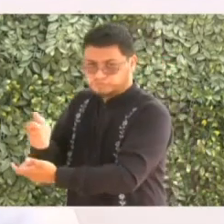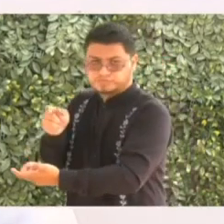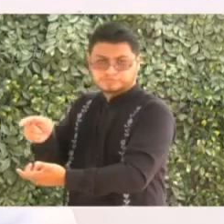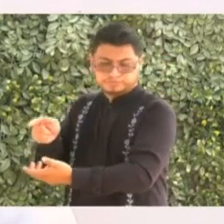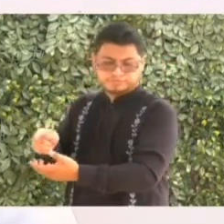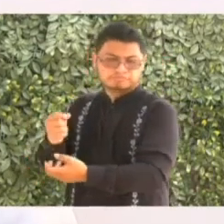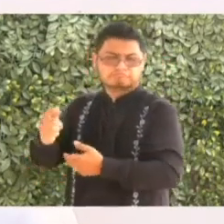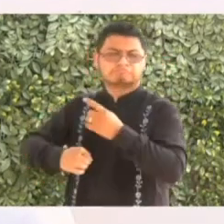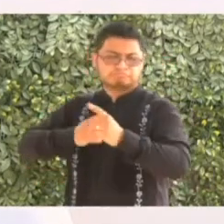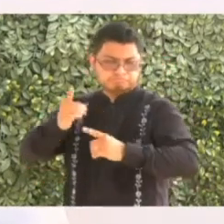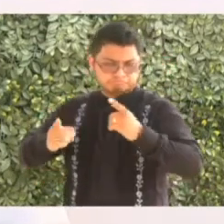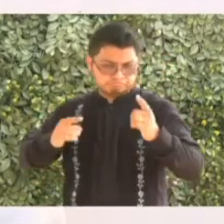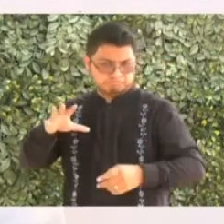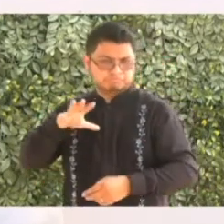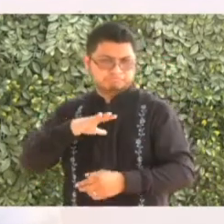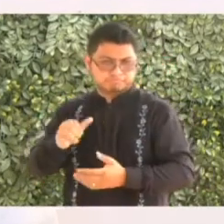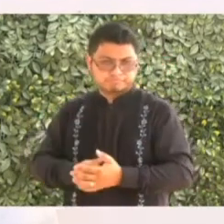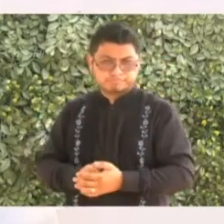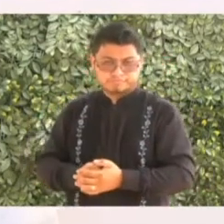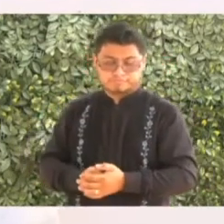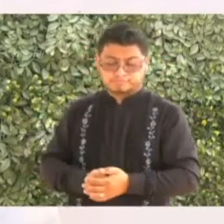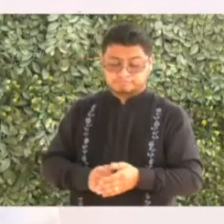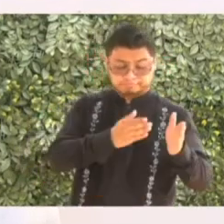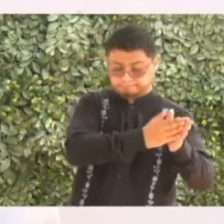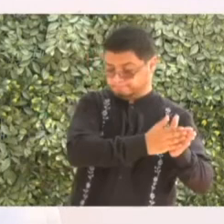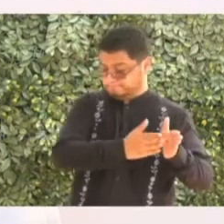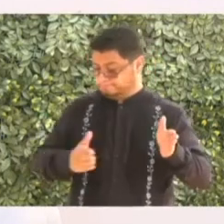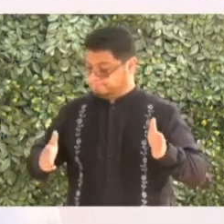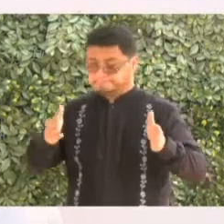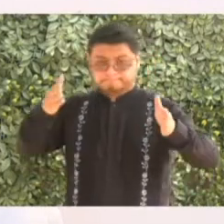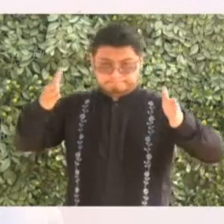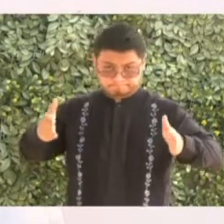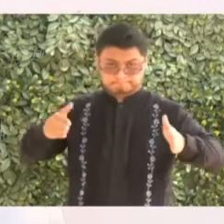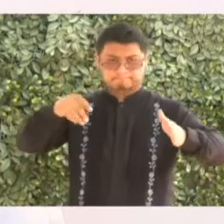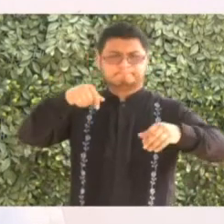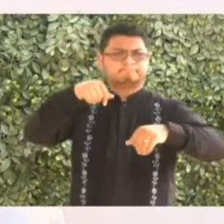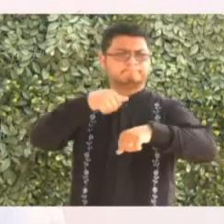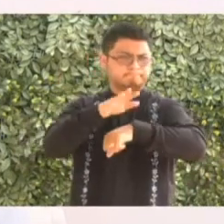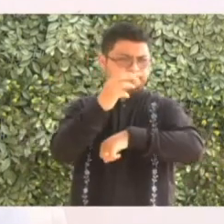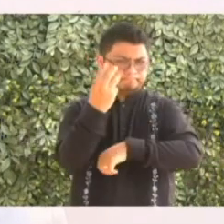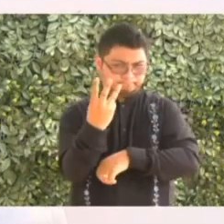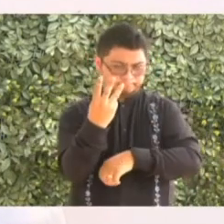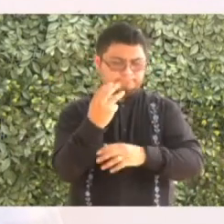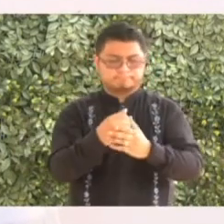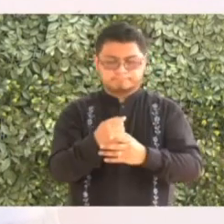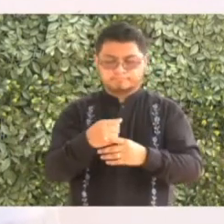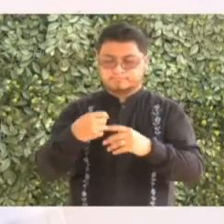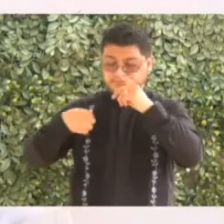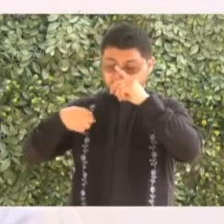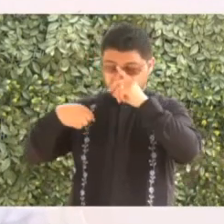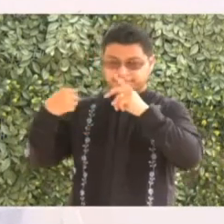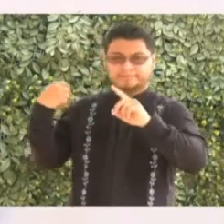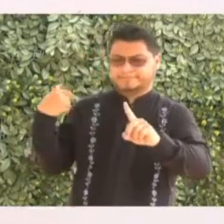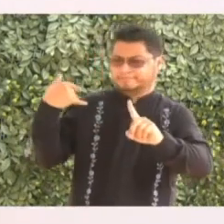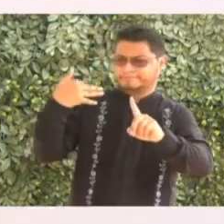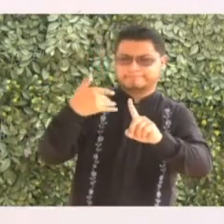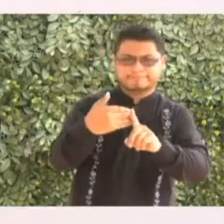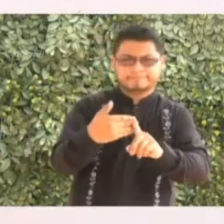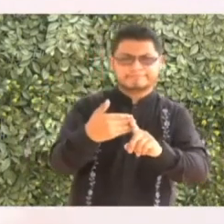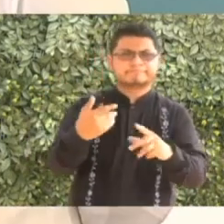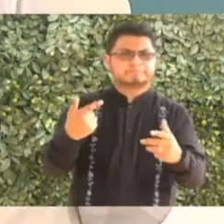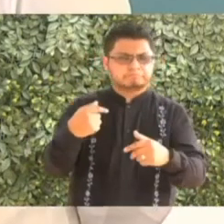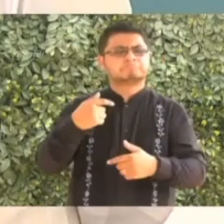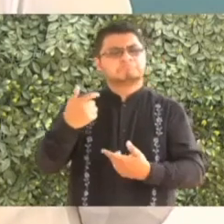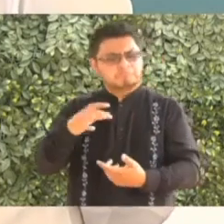región. En el tramo 3, entre personal técnico y obrero, a la fecha se han generado alrededor de 700 empleos de manera